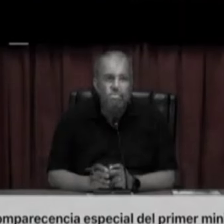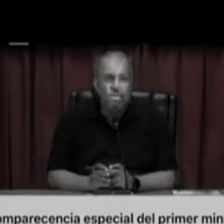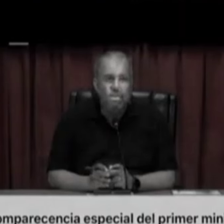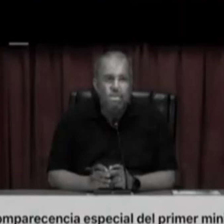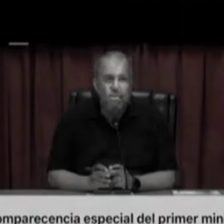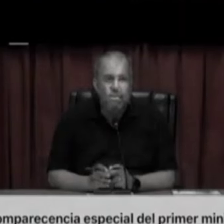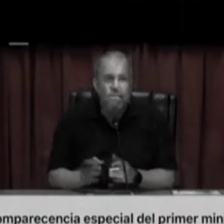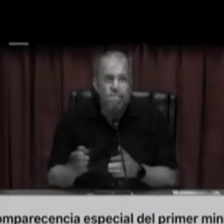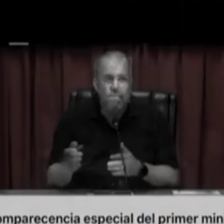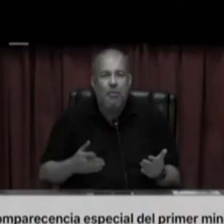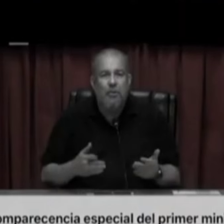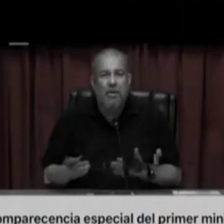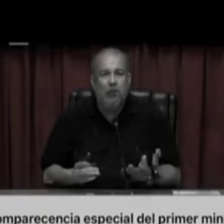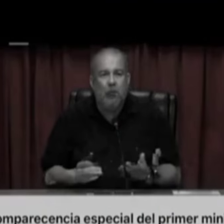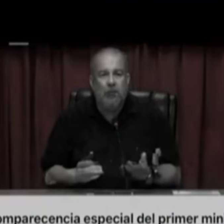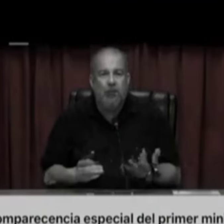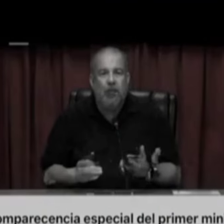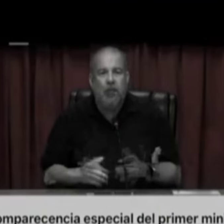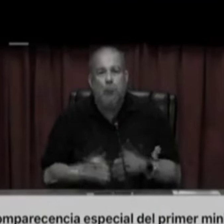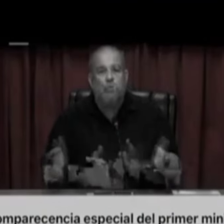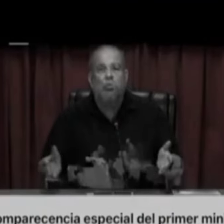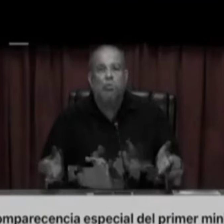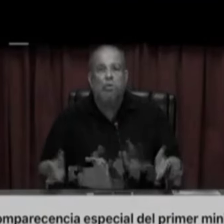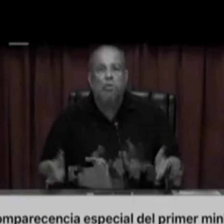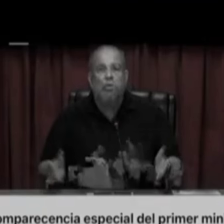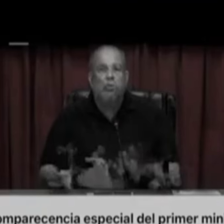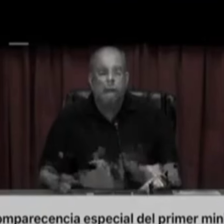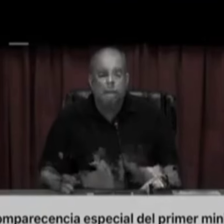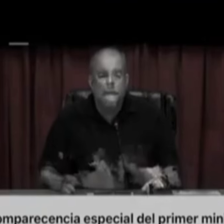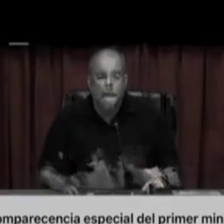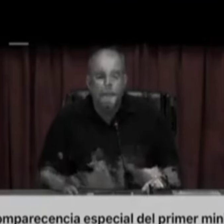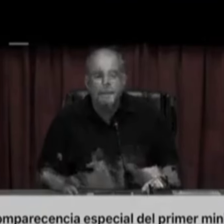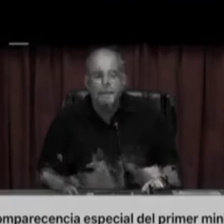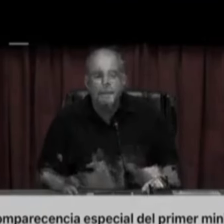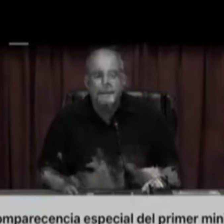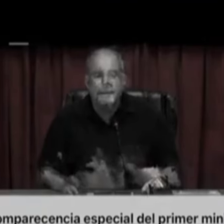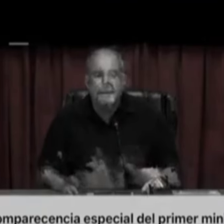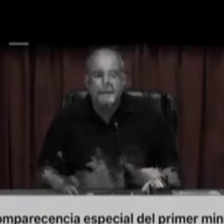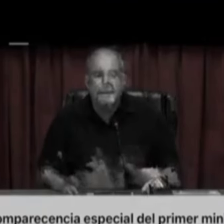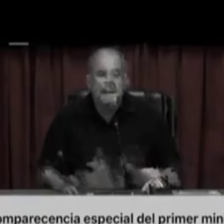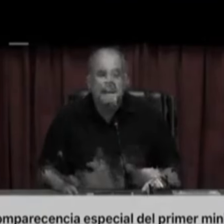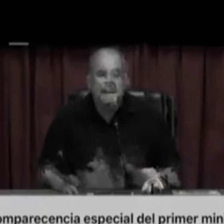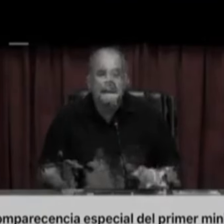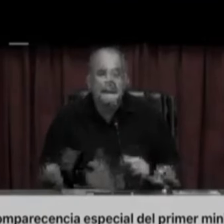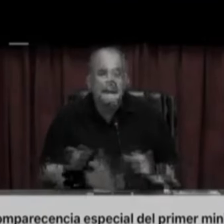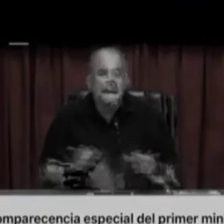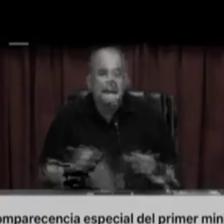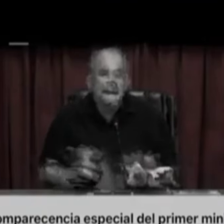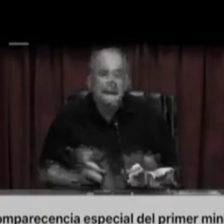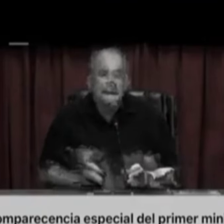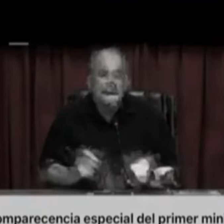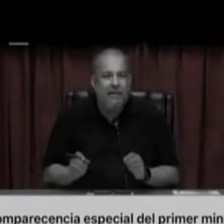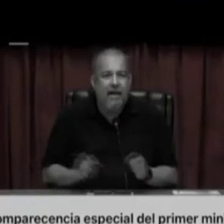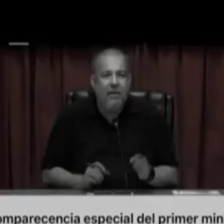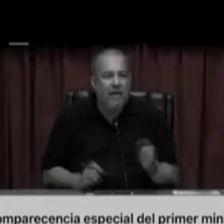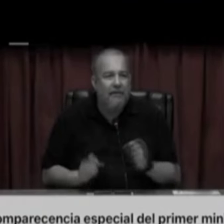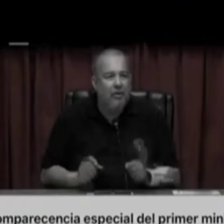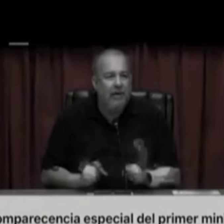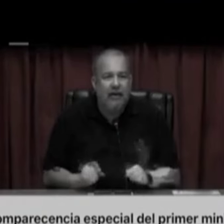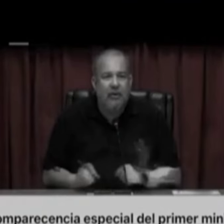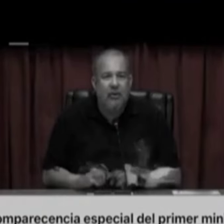de la noche, porque hemos tenido problemas de conectividad, hemos acudido a esta tecnología de videoconferencia, pero parece que hay